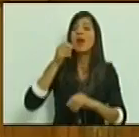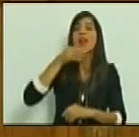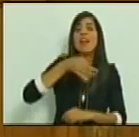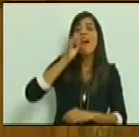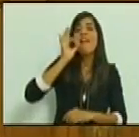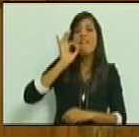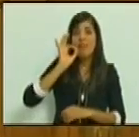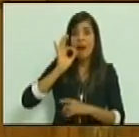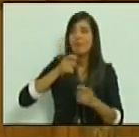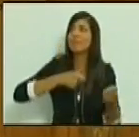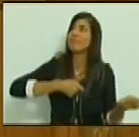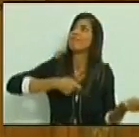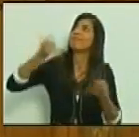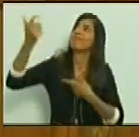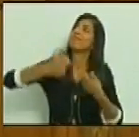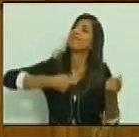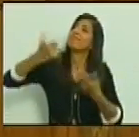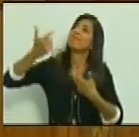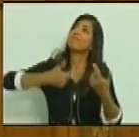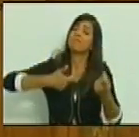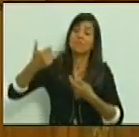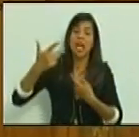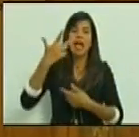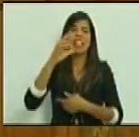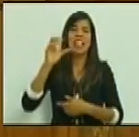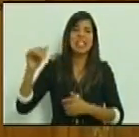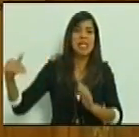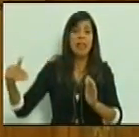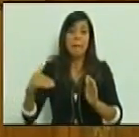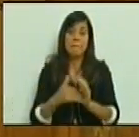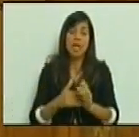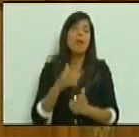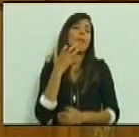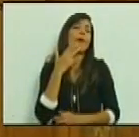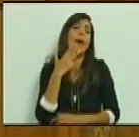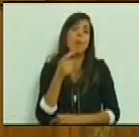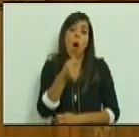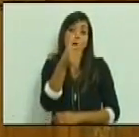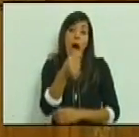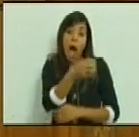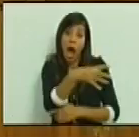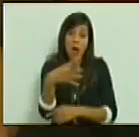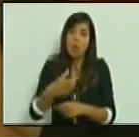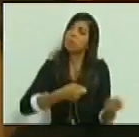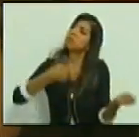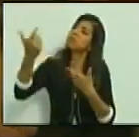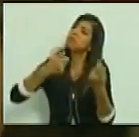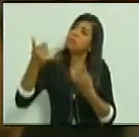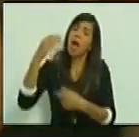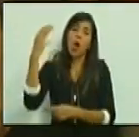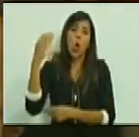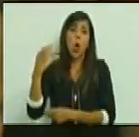van 300.000 toneladas de contrabando de arroz para Colombia y nadie dice nada.